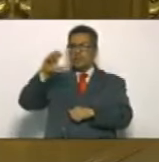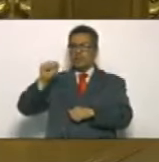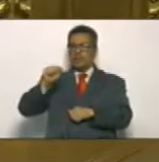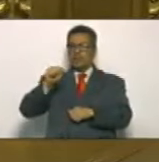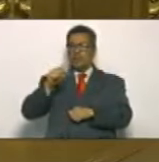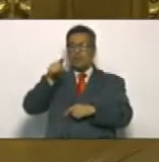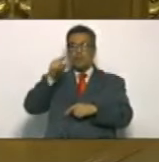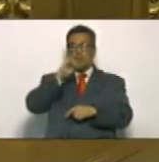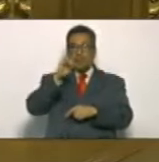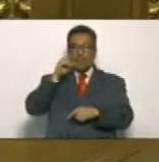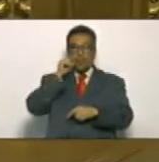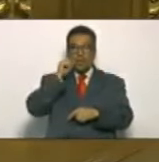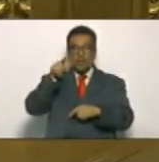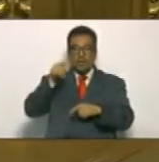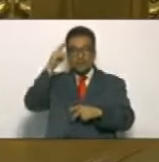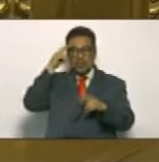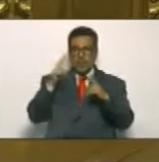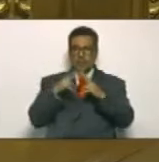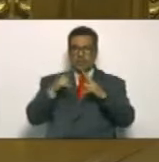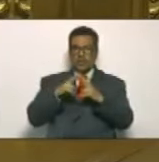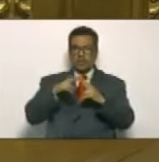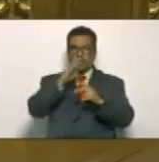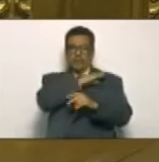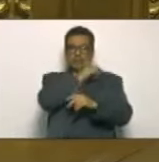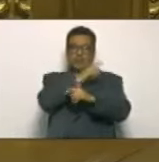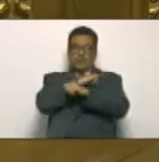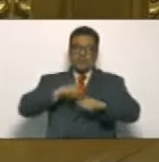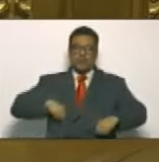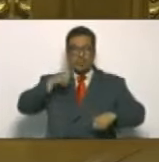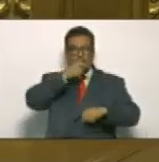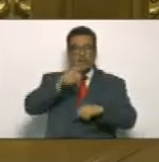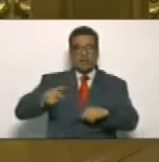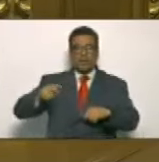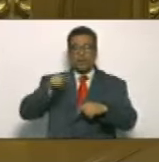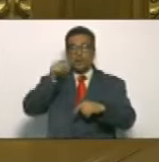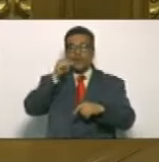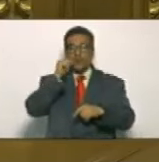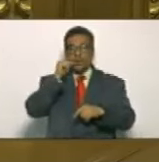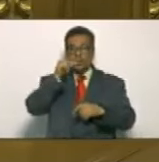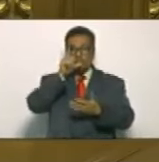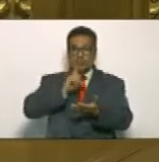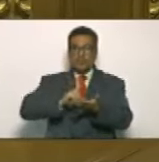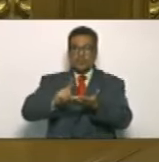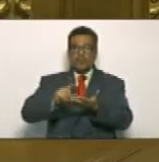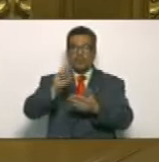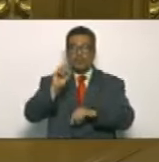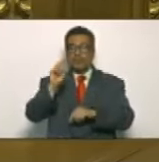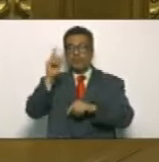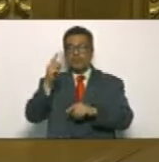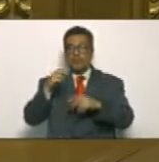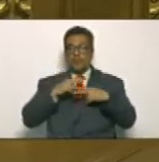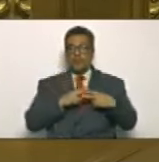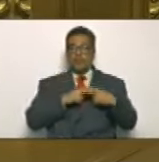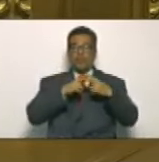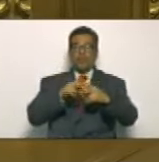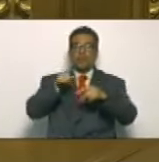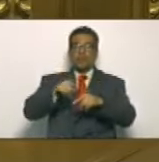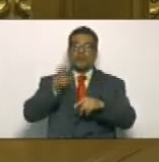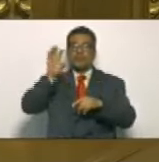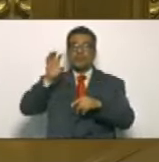Ezequiel Zamora, conocido como el general del pueblo soberano, fue un hombre leal a los principios y valores de la